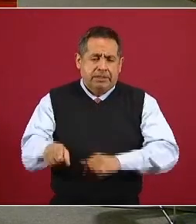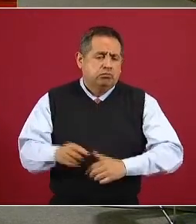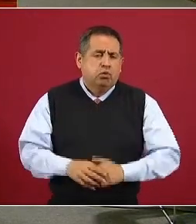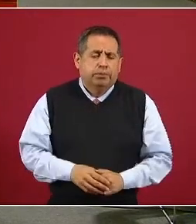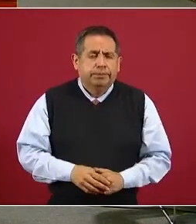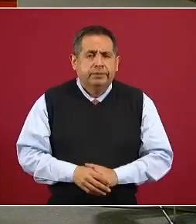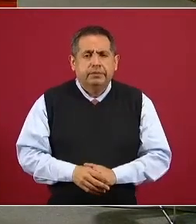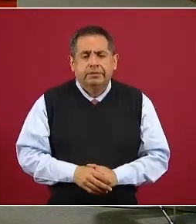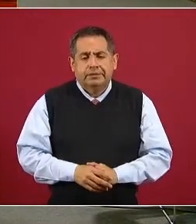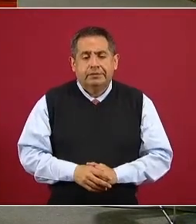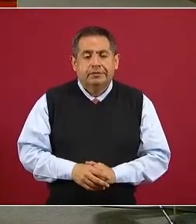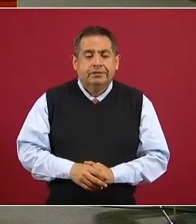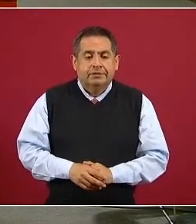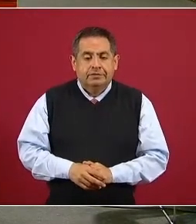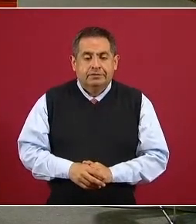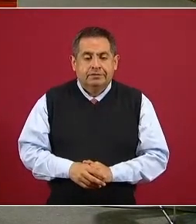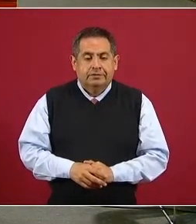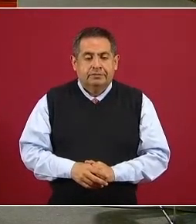favor.